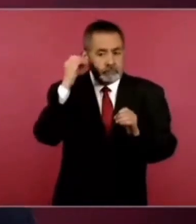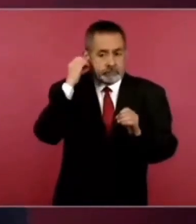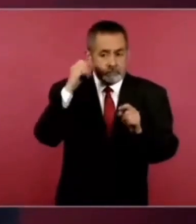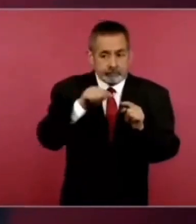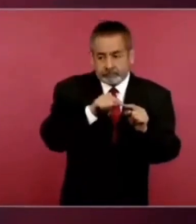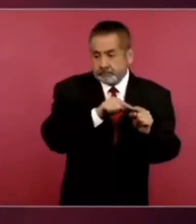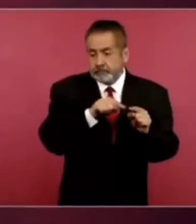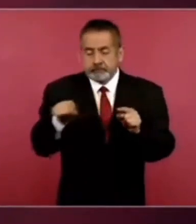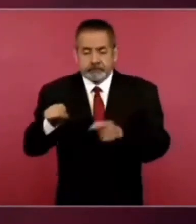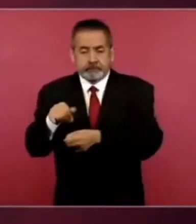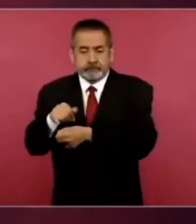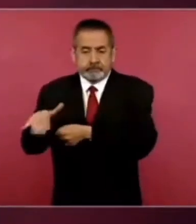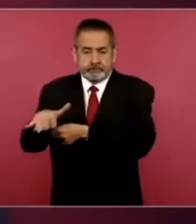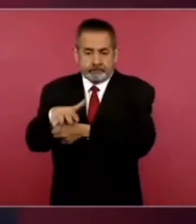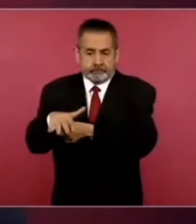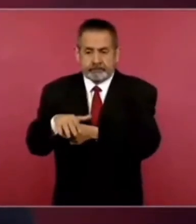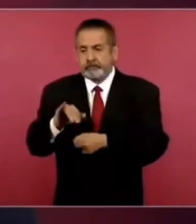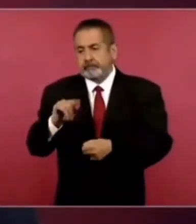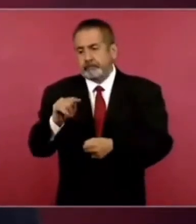Istmo.